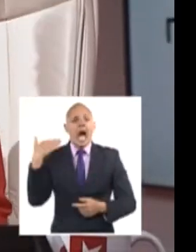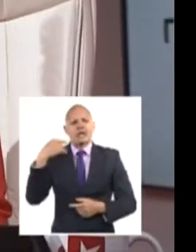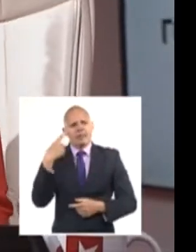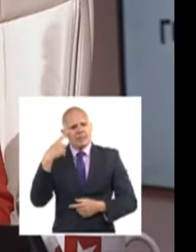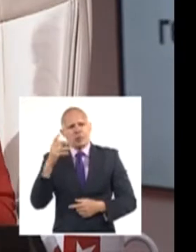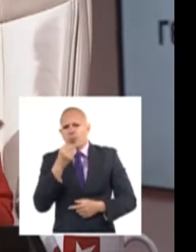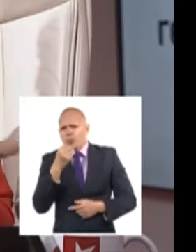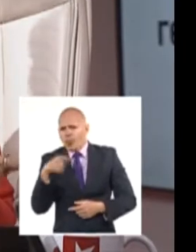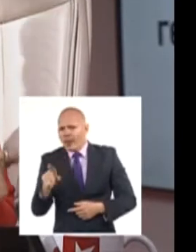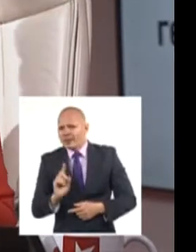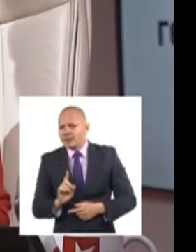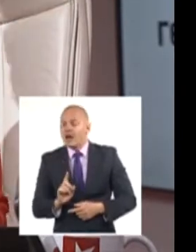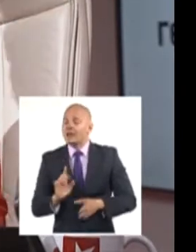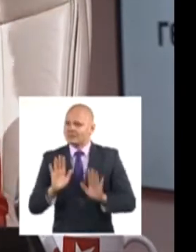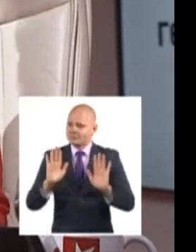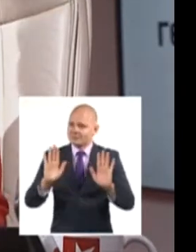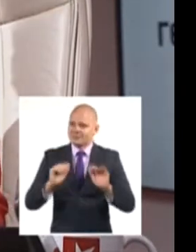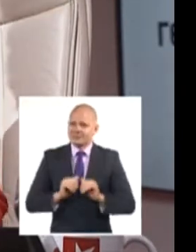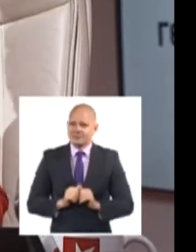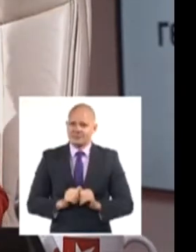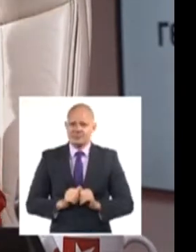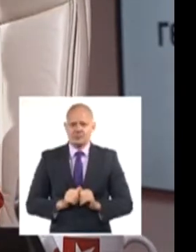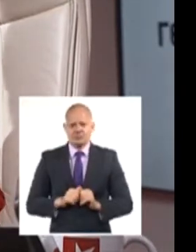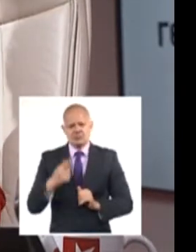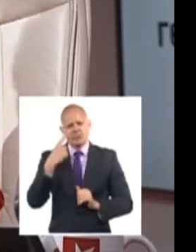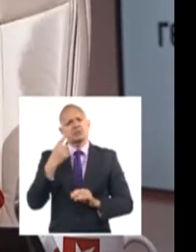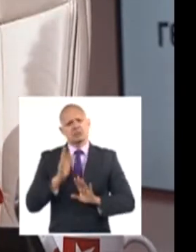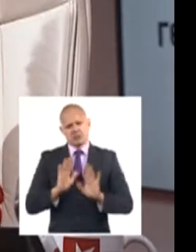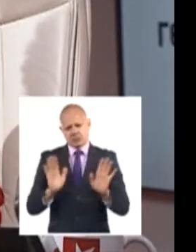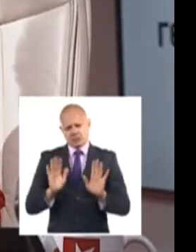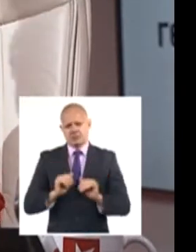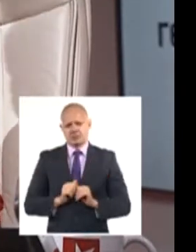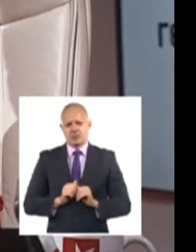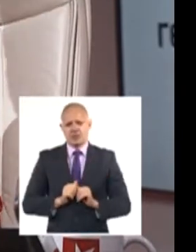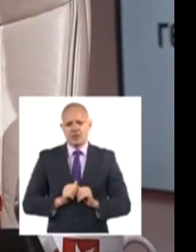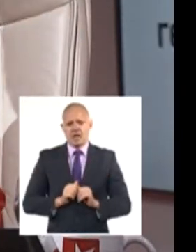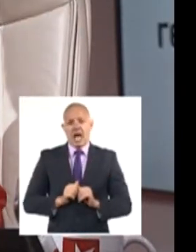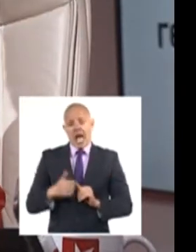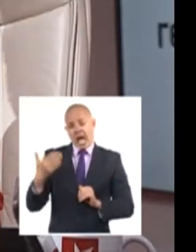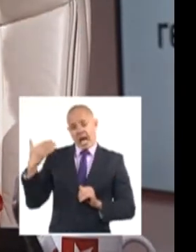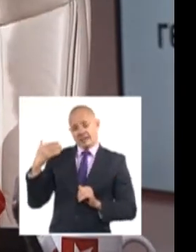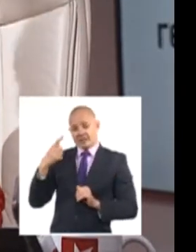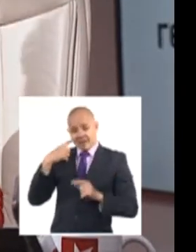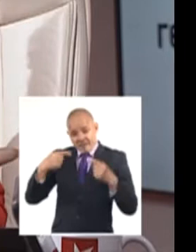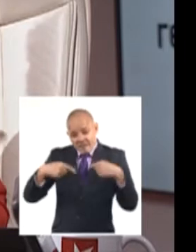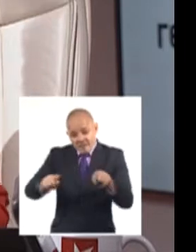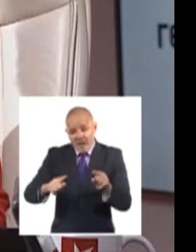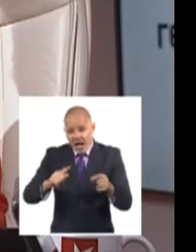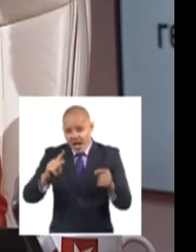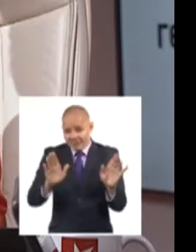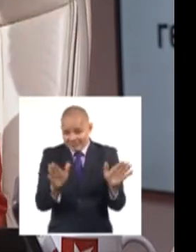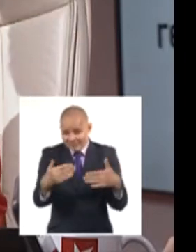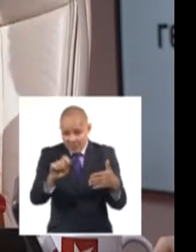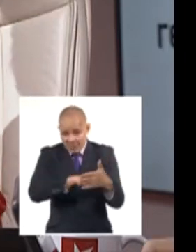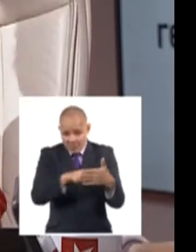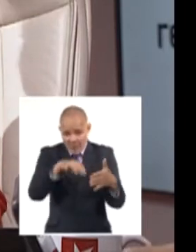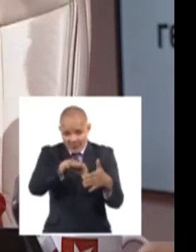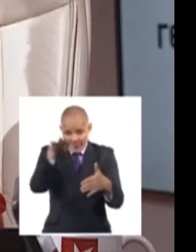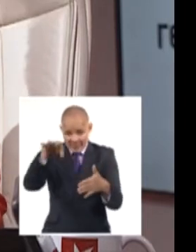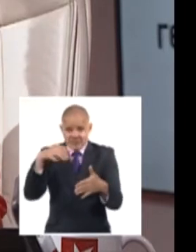esto es oliver que ya buenos días antes de las elecciones era una probabilidad con la cual se contaba y